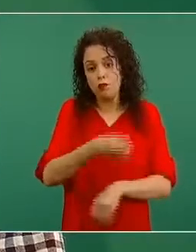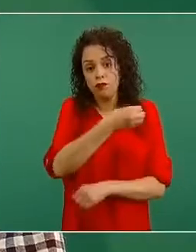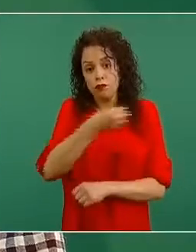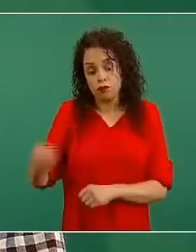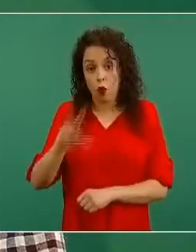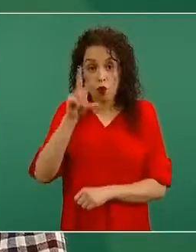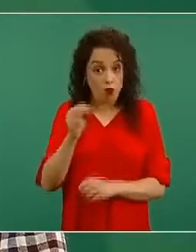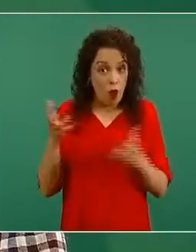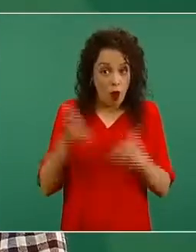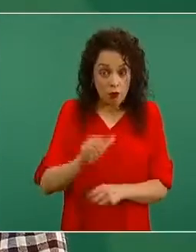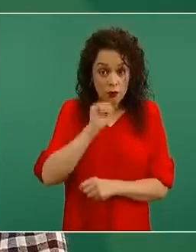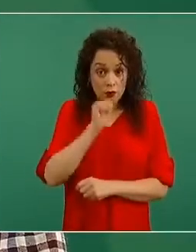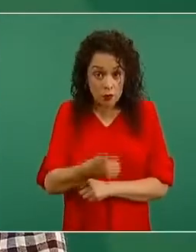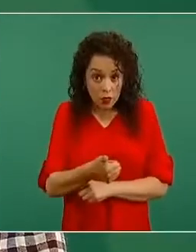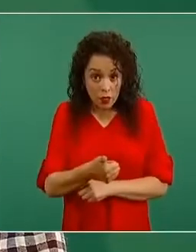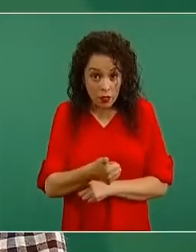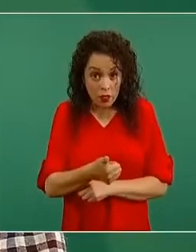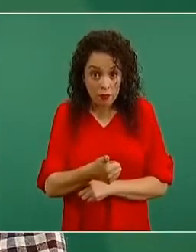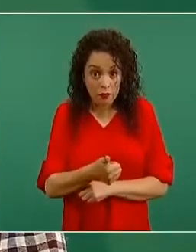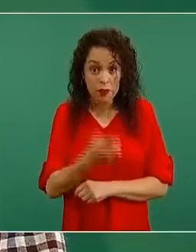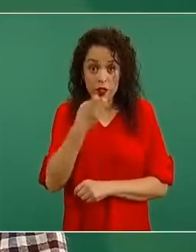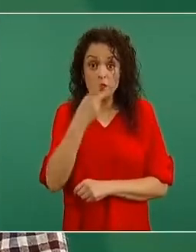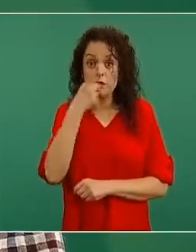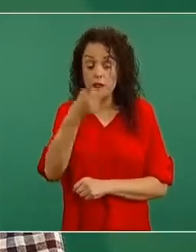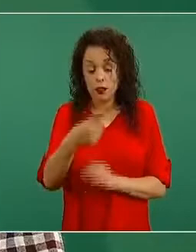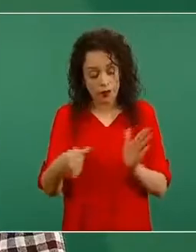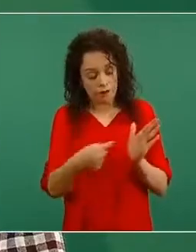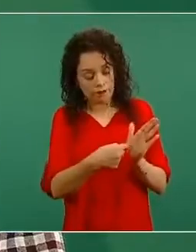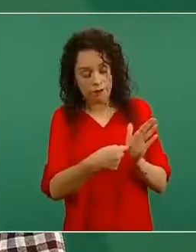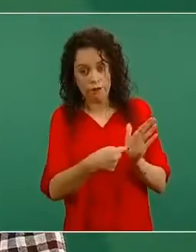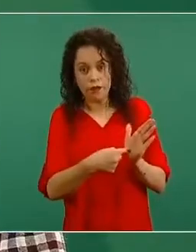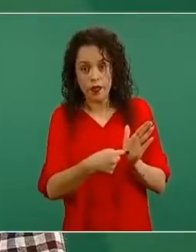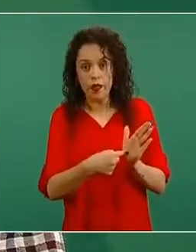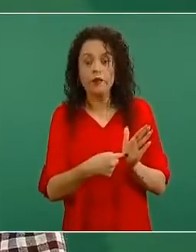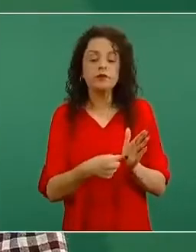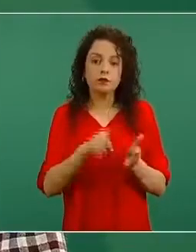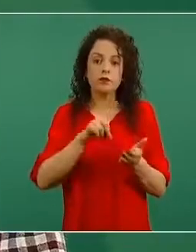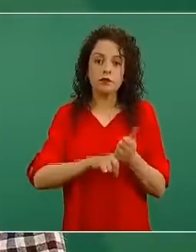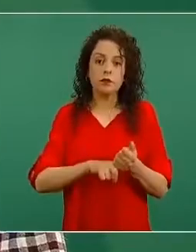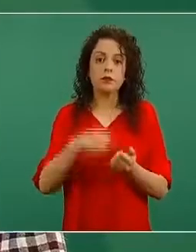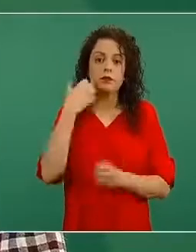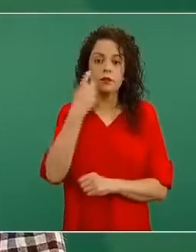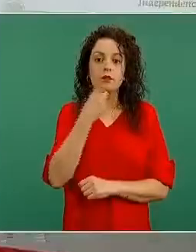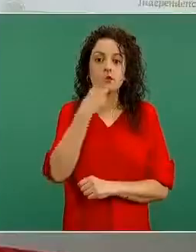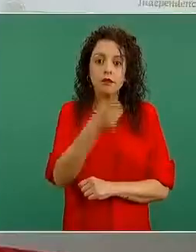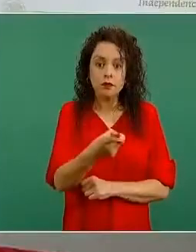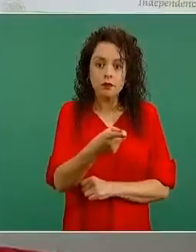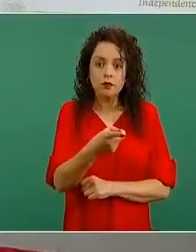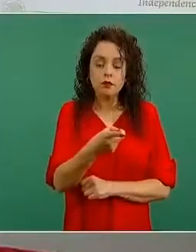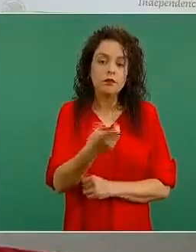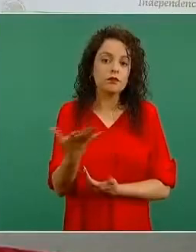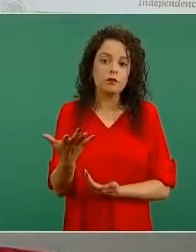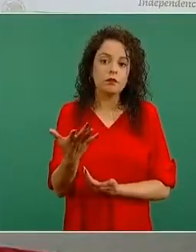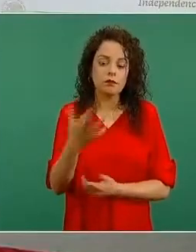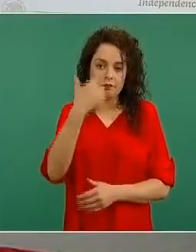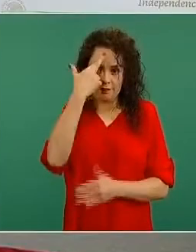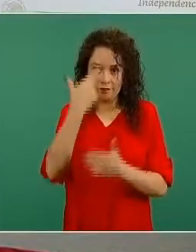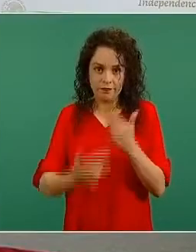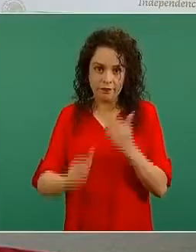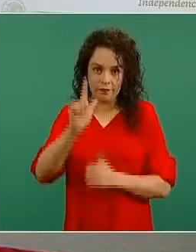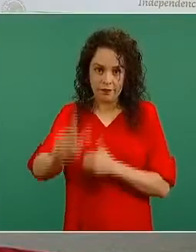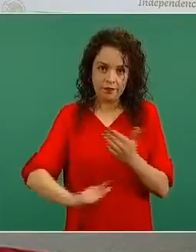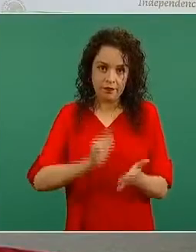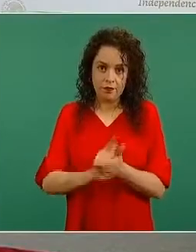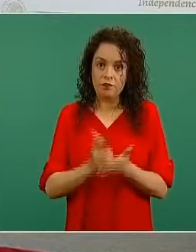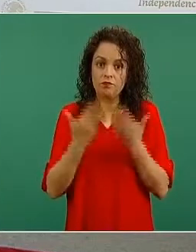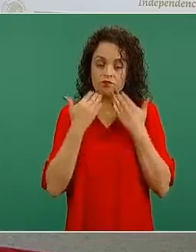con respecto a lo previsto en este reglamento seguirá estando en una condición de fuera de la ley o fuera de la